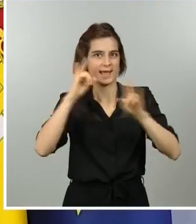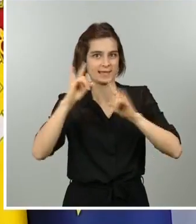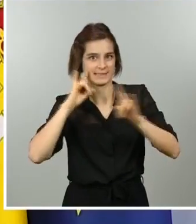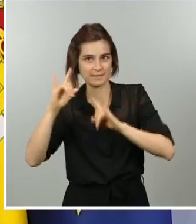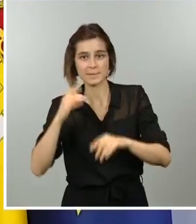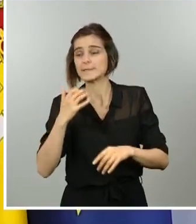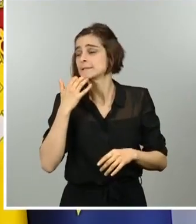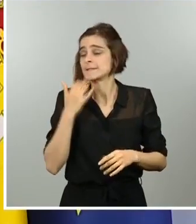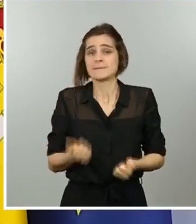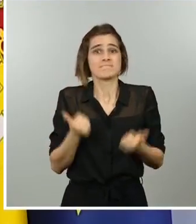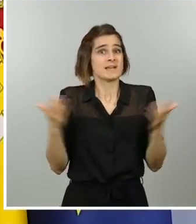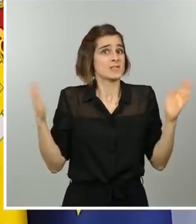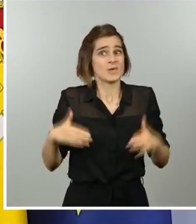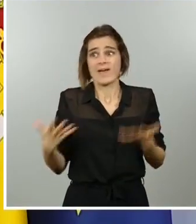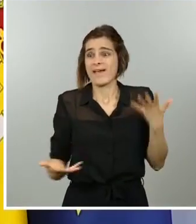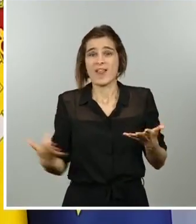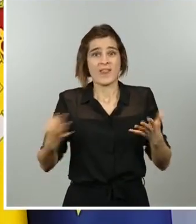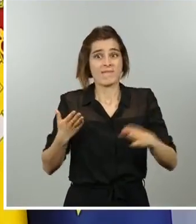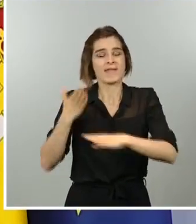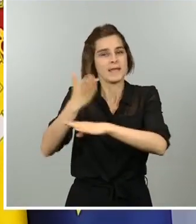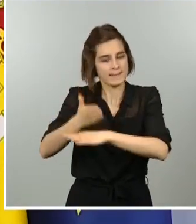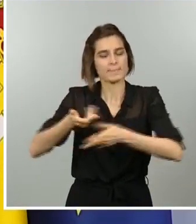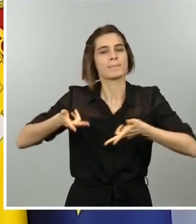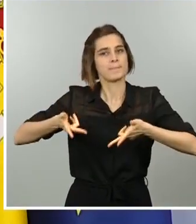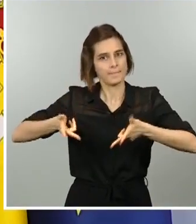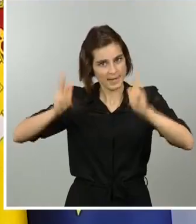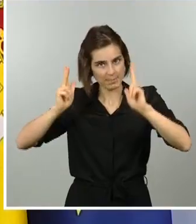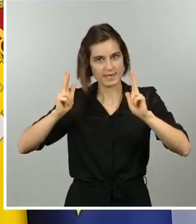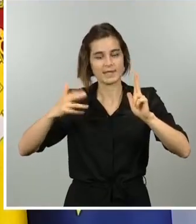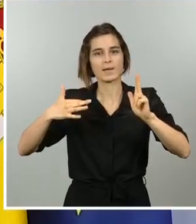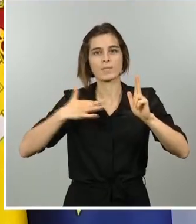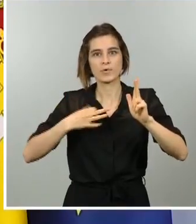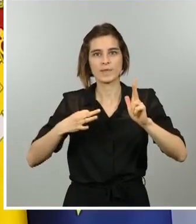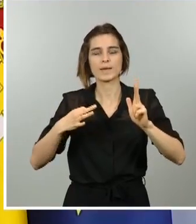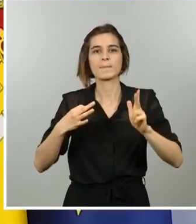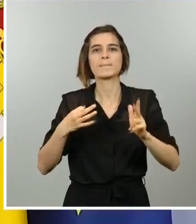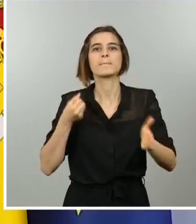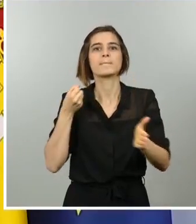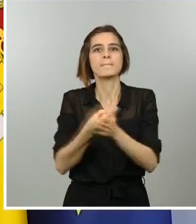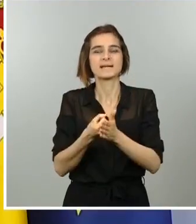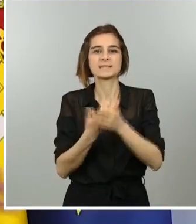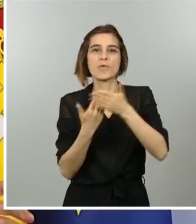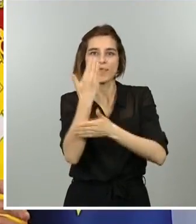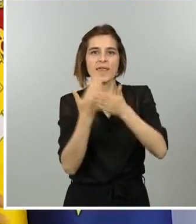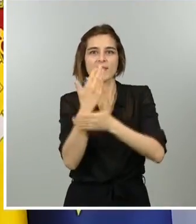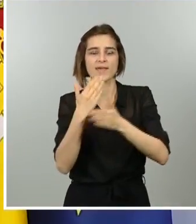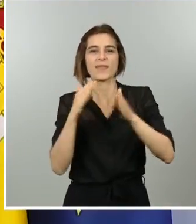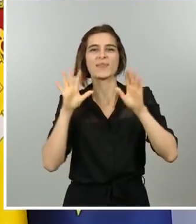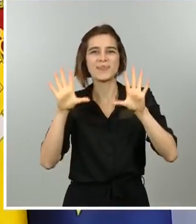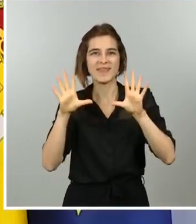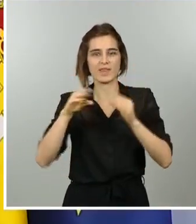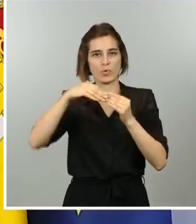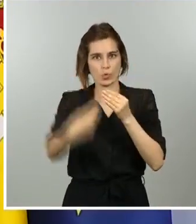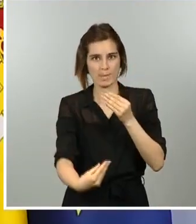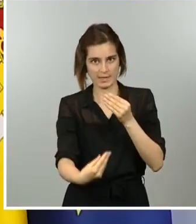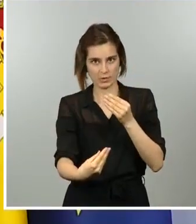absolutamente imprescindible se permite la consulta presencial de un máximo de 10 documentos al día, documentos que después tendrán que estar en una